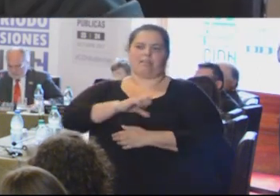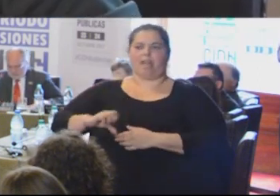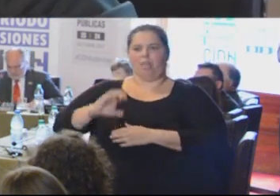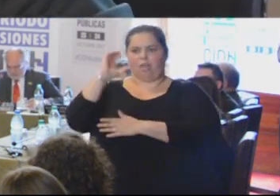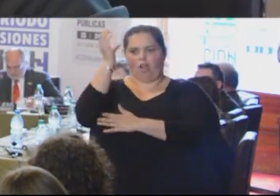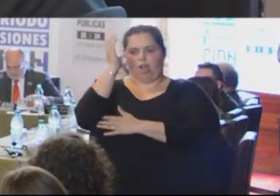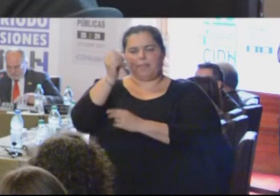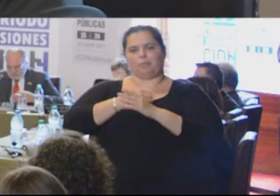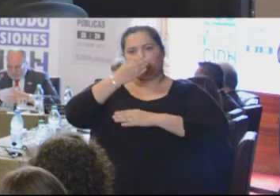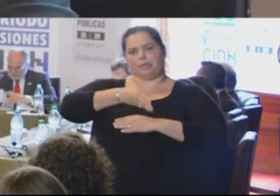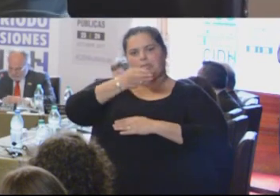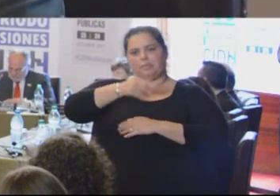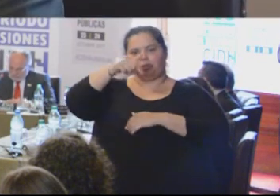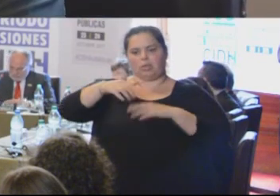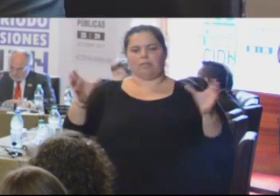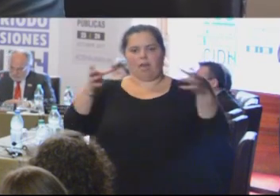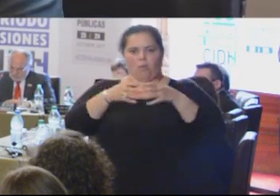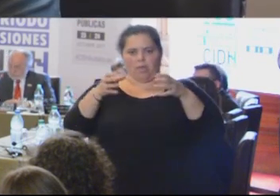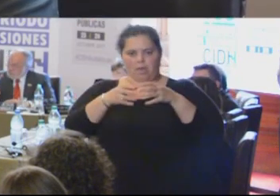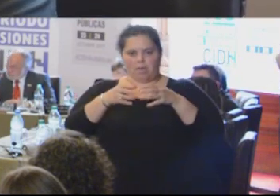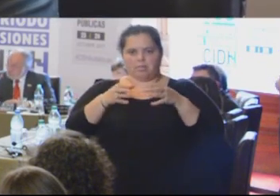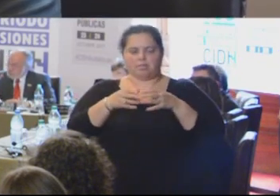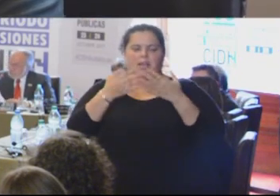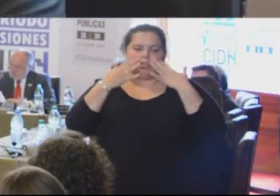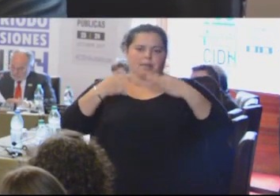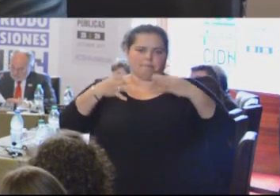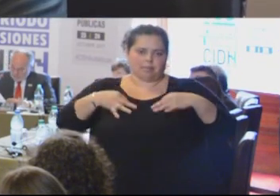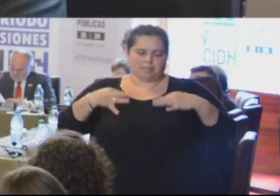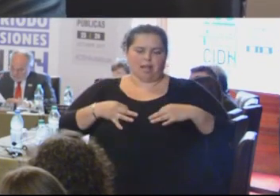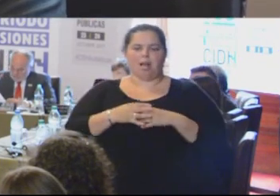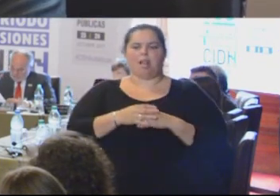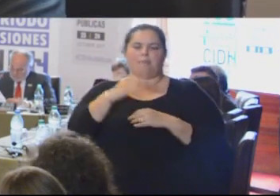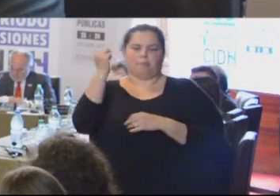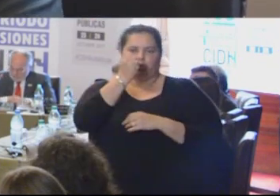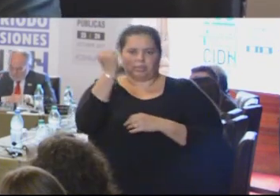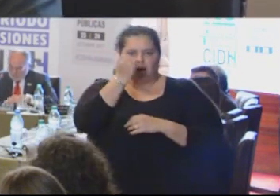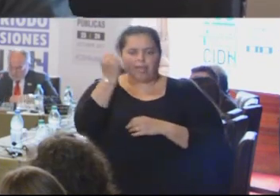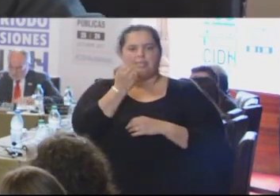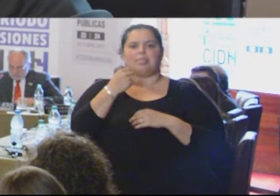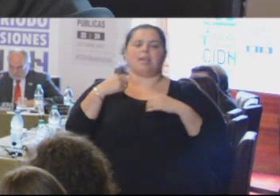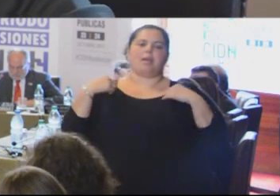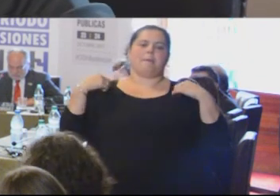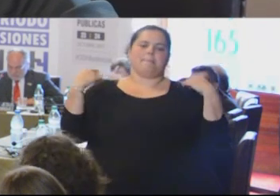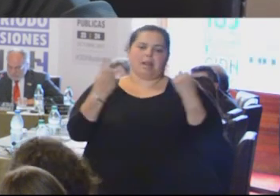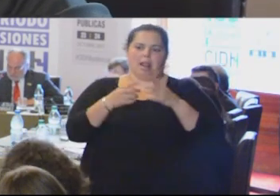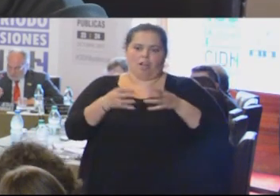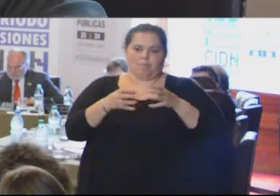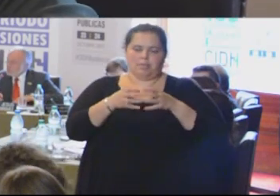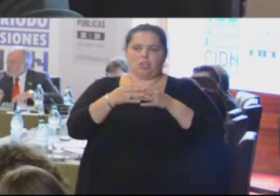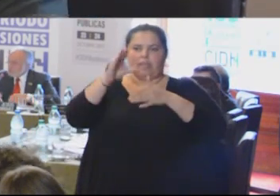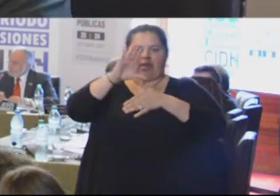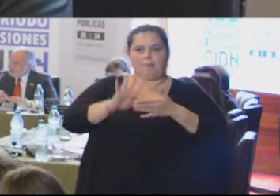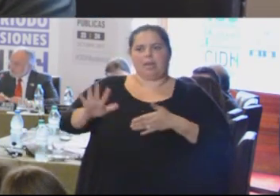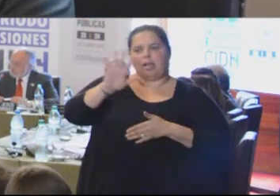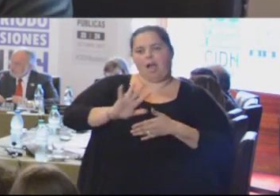participación en esta audiencia que es de especial importancia para la comisión interamericana y sus